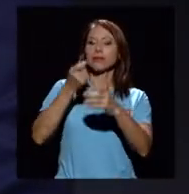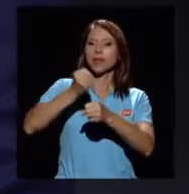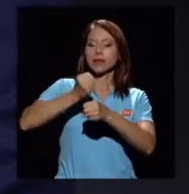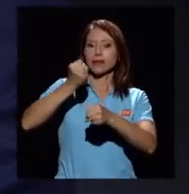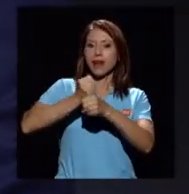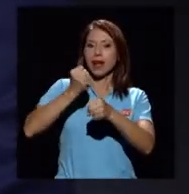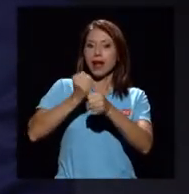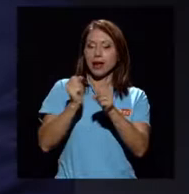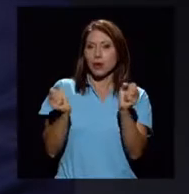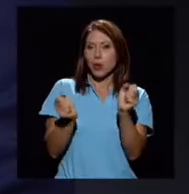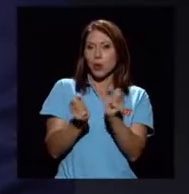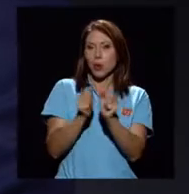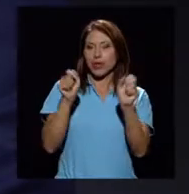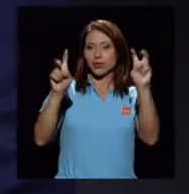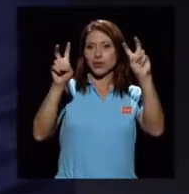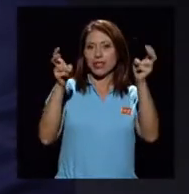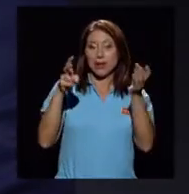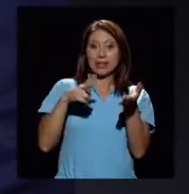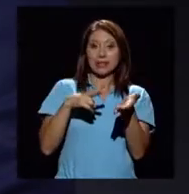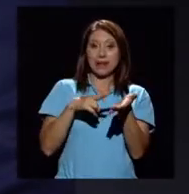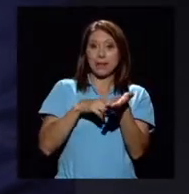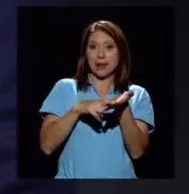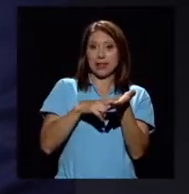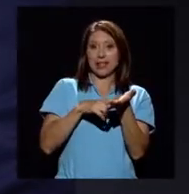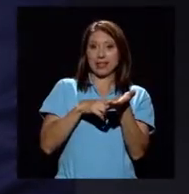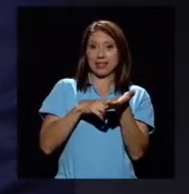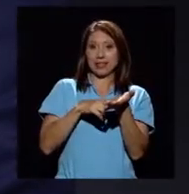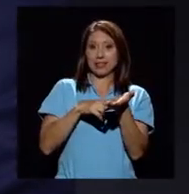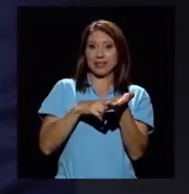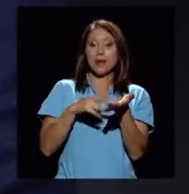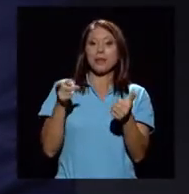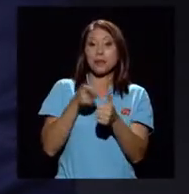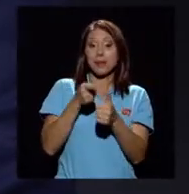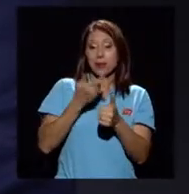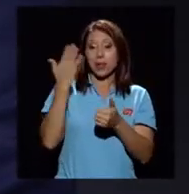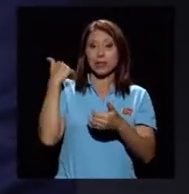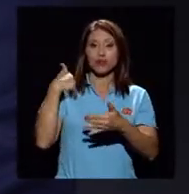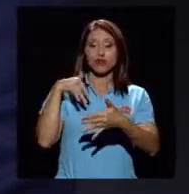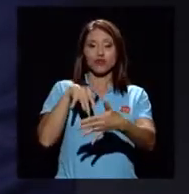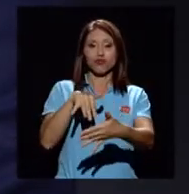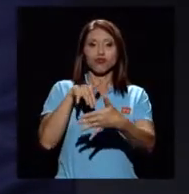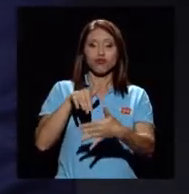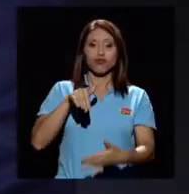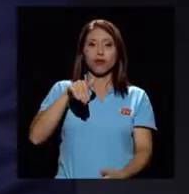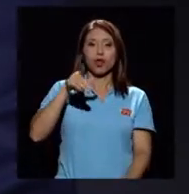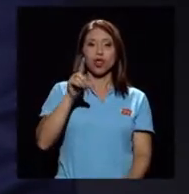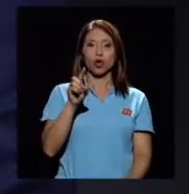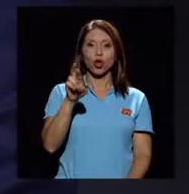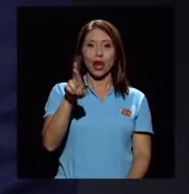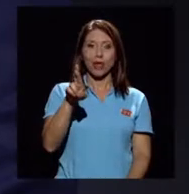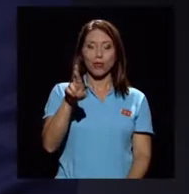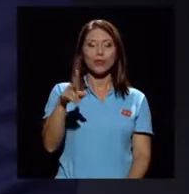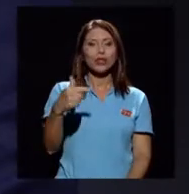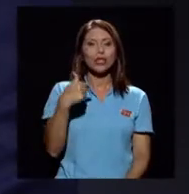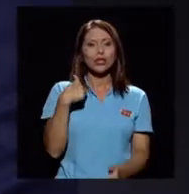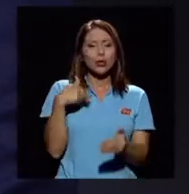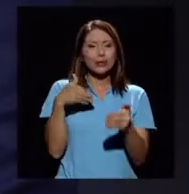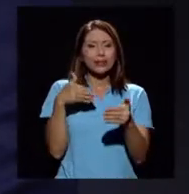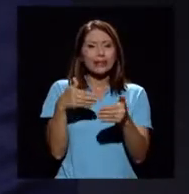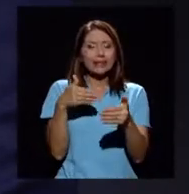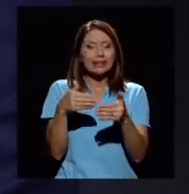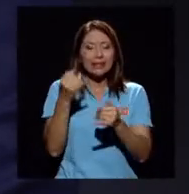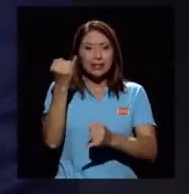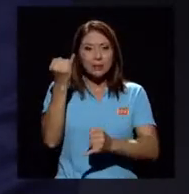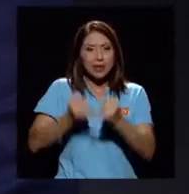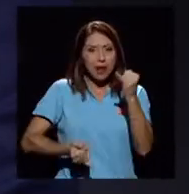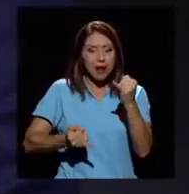en estos temas verdes primero cuando estaba haciendo el doctorado. Ya estaba a punto de